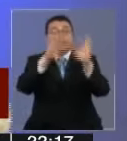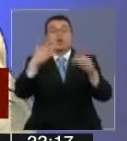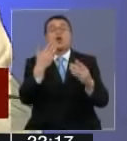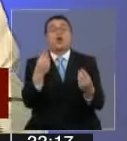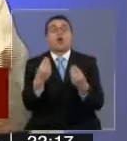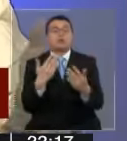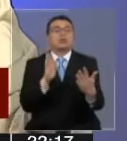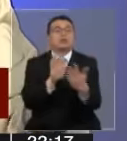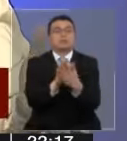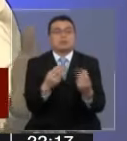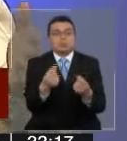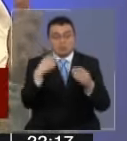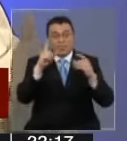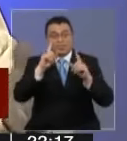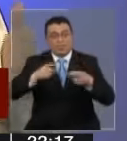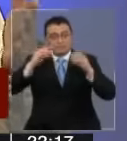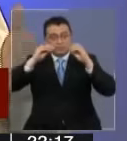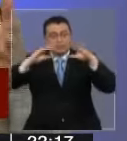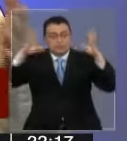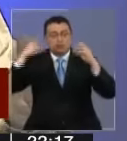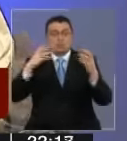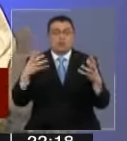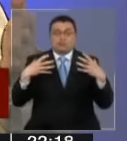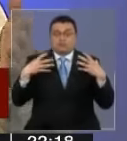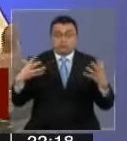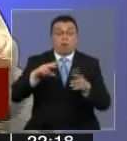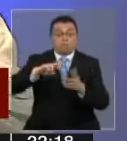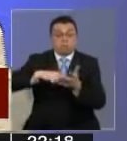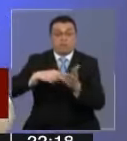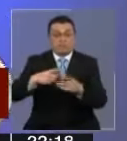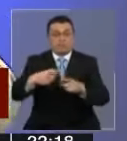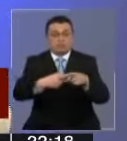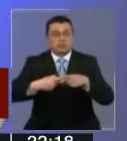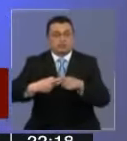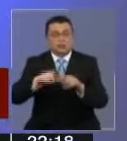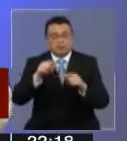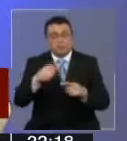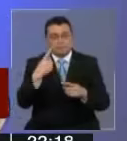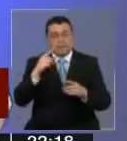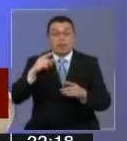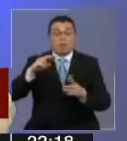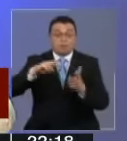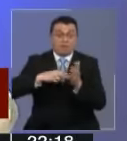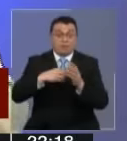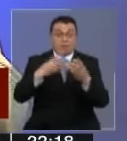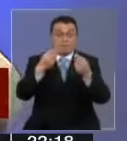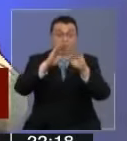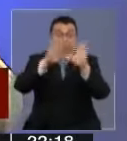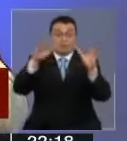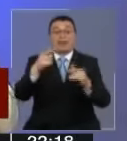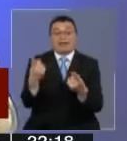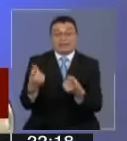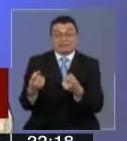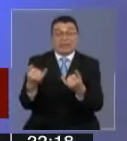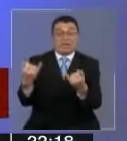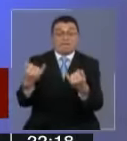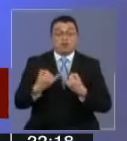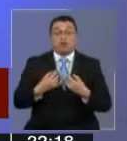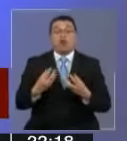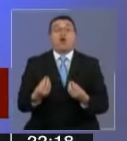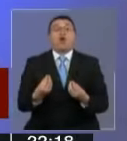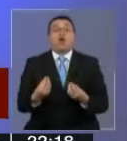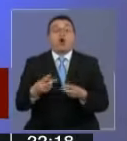medioambiental? Mientras no tenga claro cuál es la magnitud del problema social que deriva de la crisis medioambiental, para la cual necesita el informe, ¿cómo va a tomar medidas